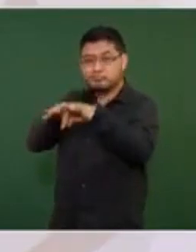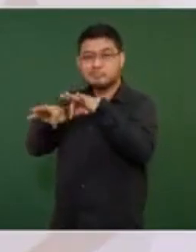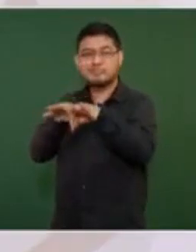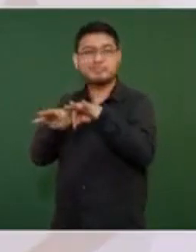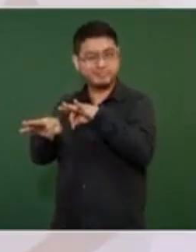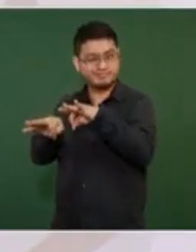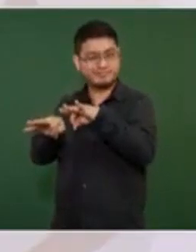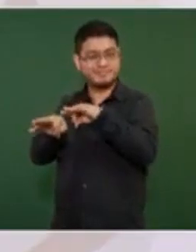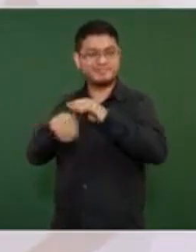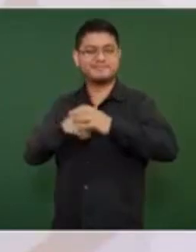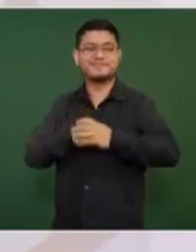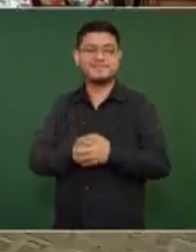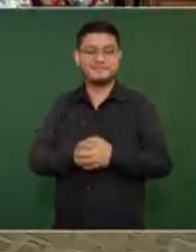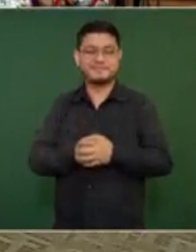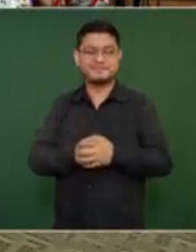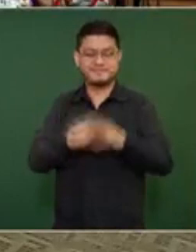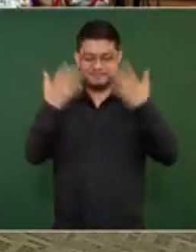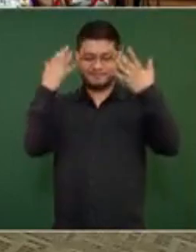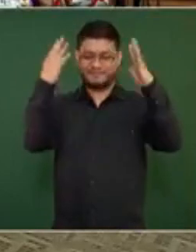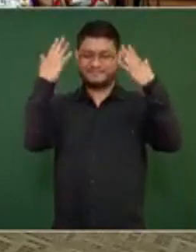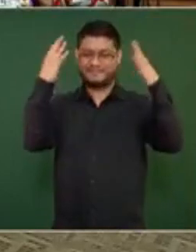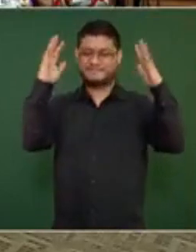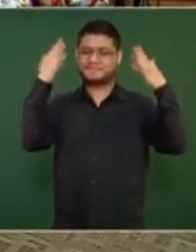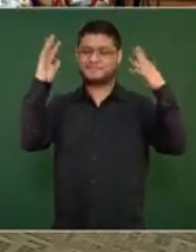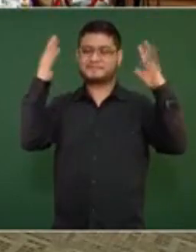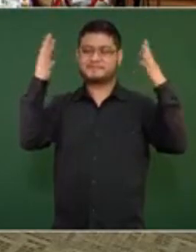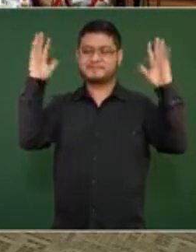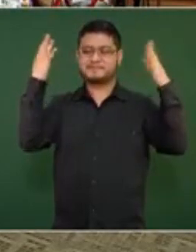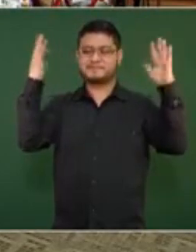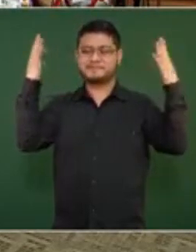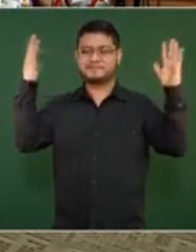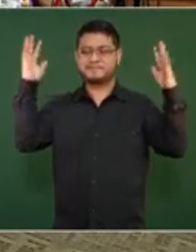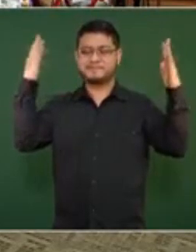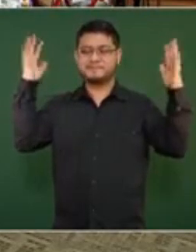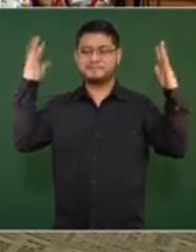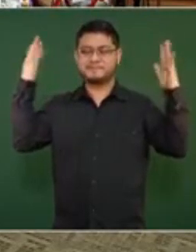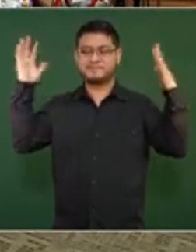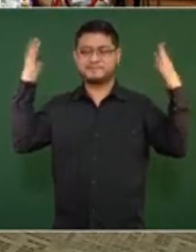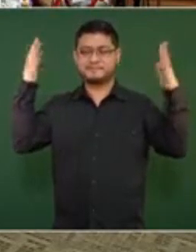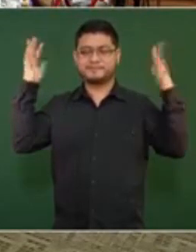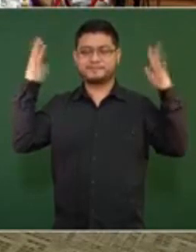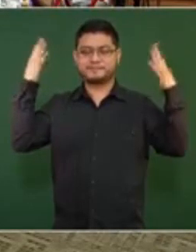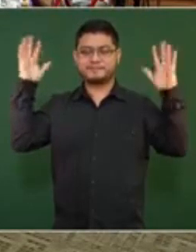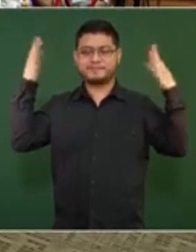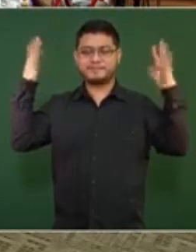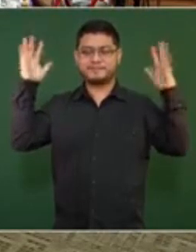tranquilidad del pueblo mexicano. Informó para RTG Noticias Alejandra Fierro.